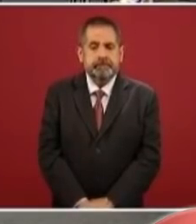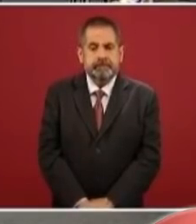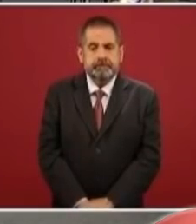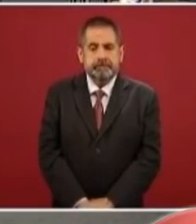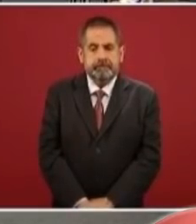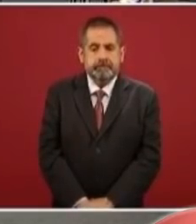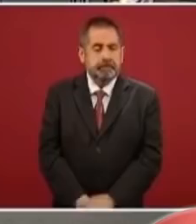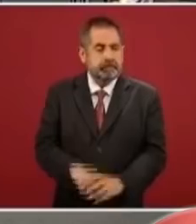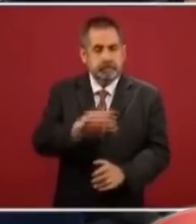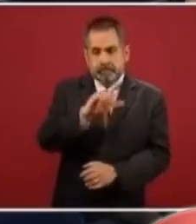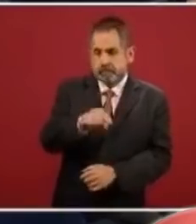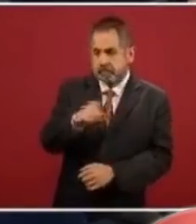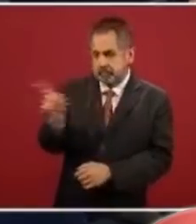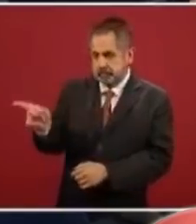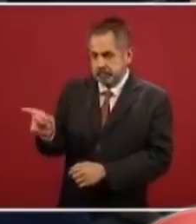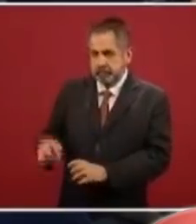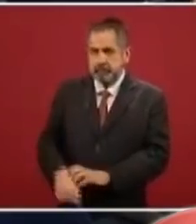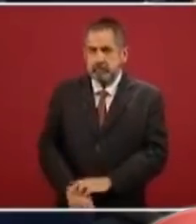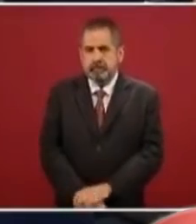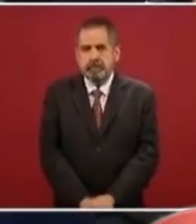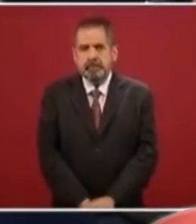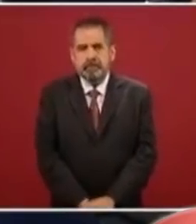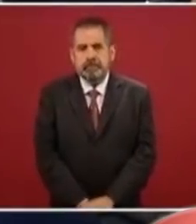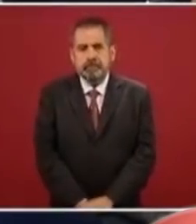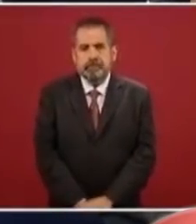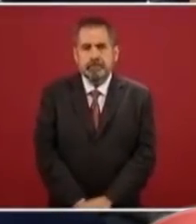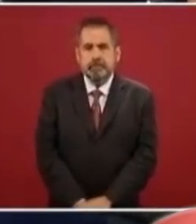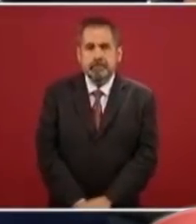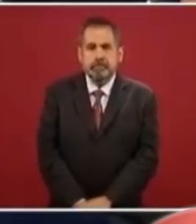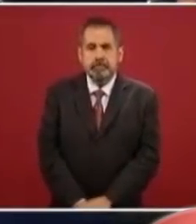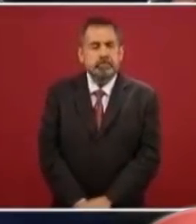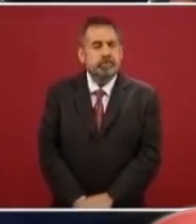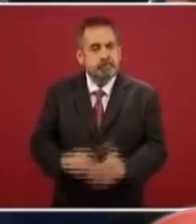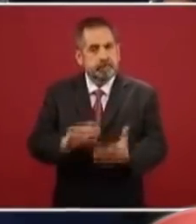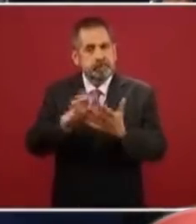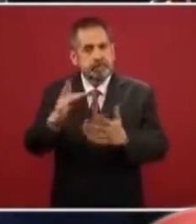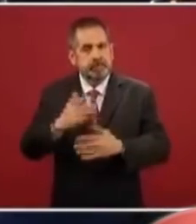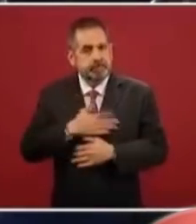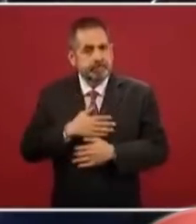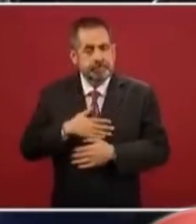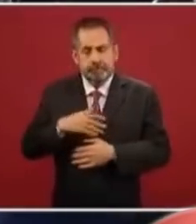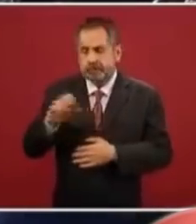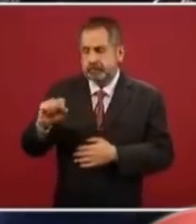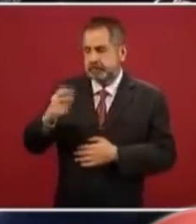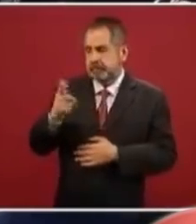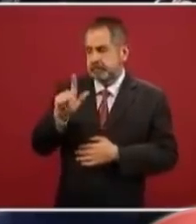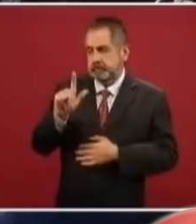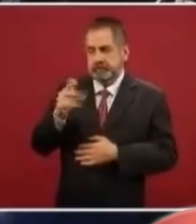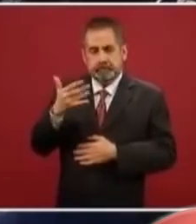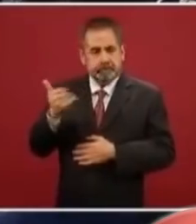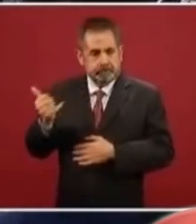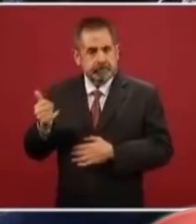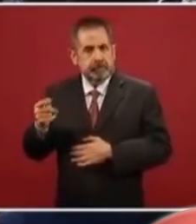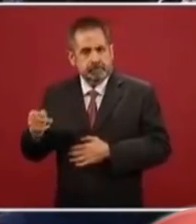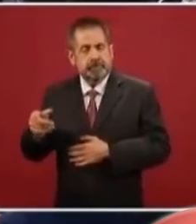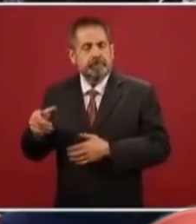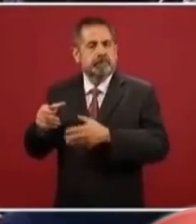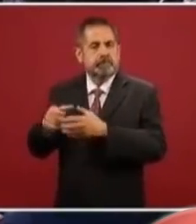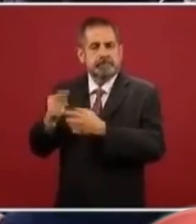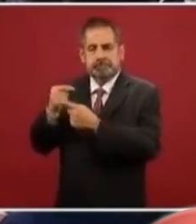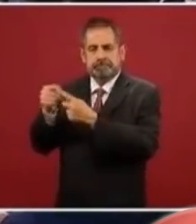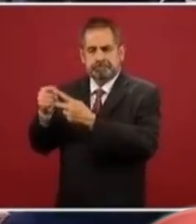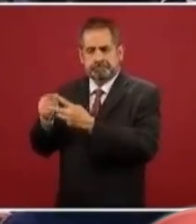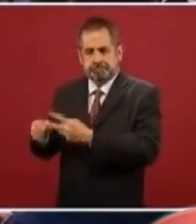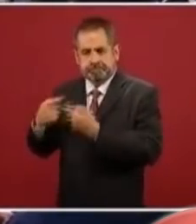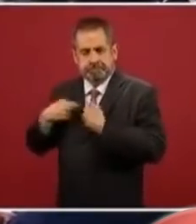Y a la derecha. Gracias, presidente. Shaila Rosagel, corresponsal de Grupo Gil y El Imparcial de Sonora, La Crónica de